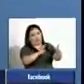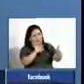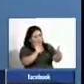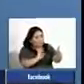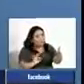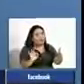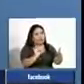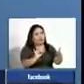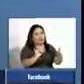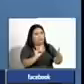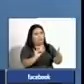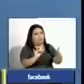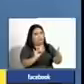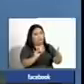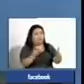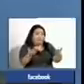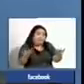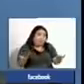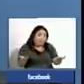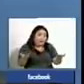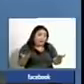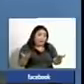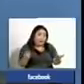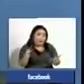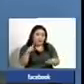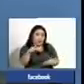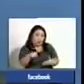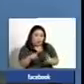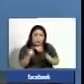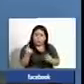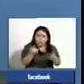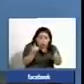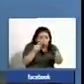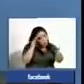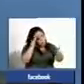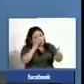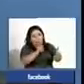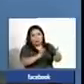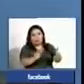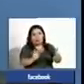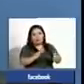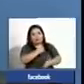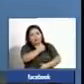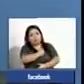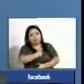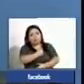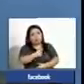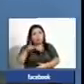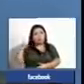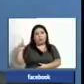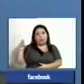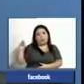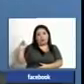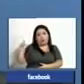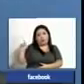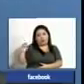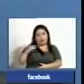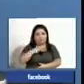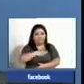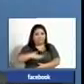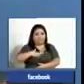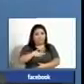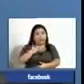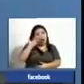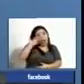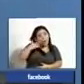ideal, pero no es la única manera que existe para poder hacer un duelo. Hay gente, por ejemplo, que está en